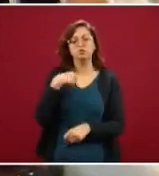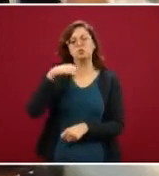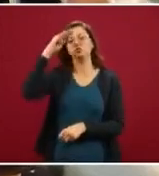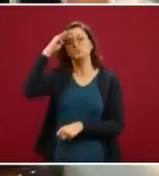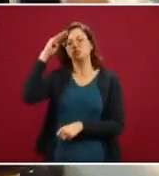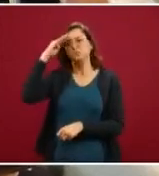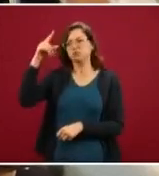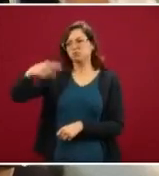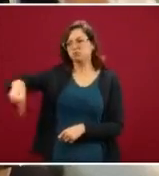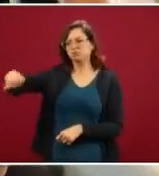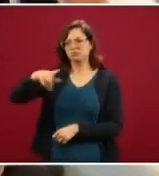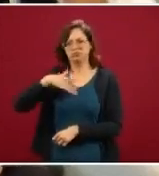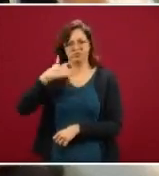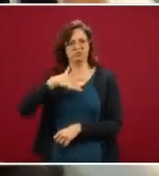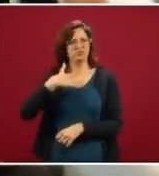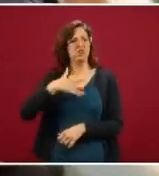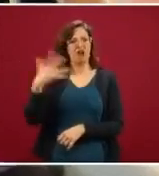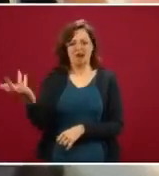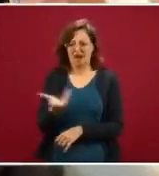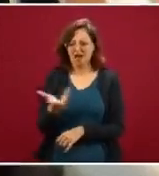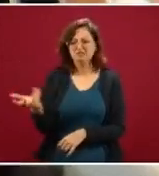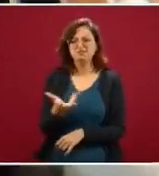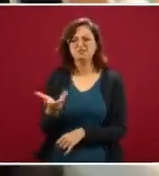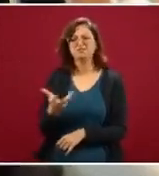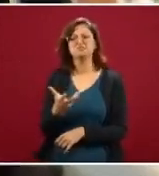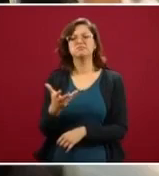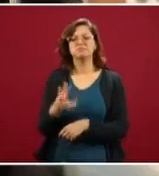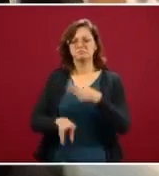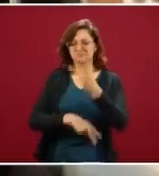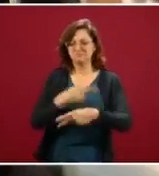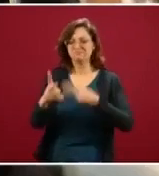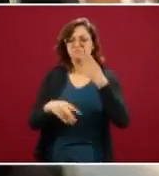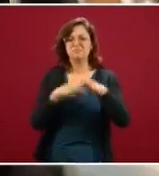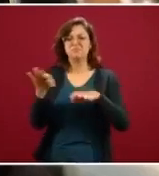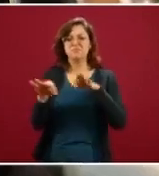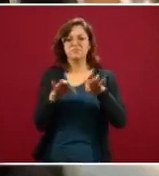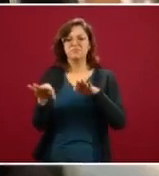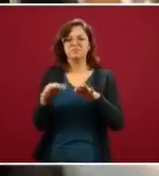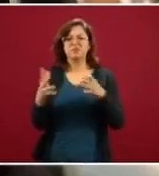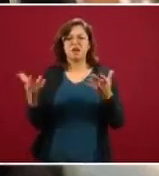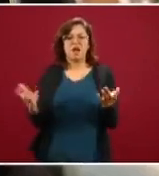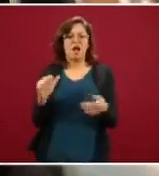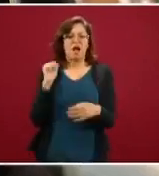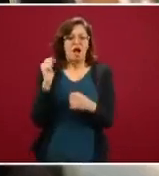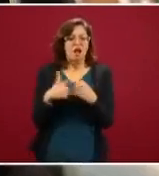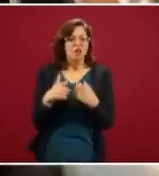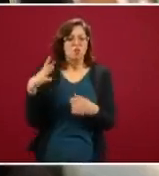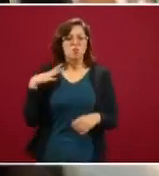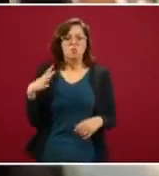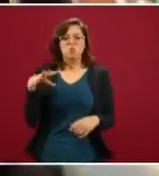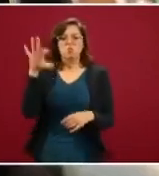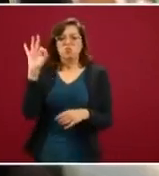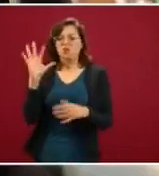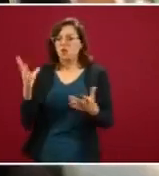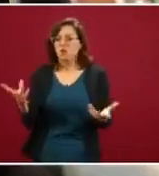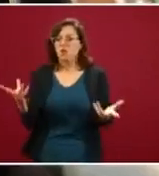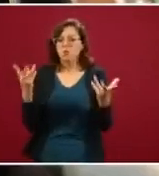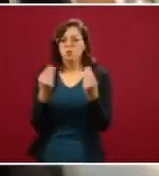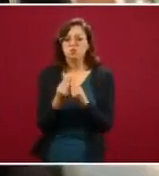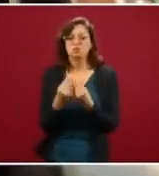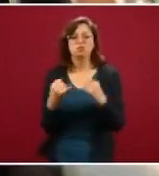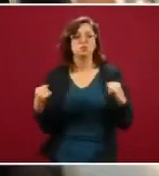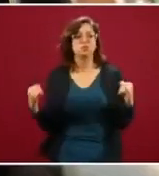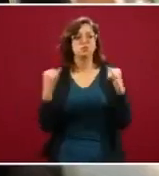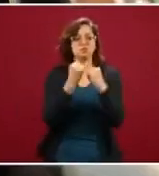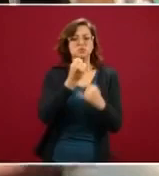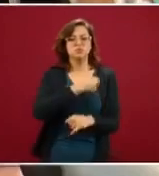manifiestan decir, hagamos algo, vayamos a trabajar. ¿Por qué no hacer incluso un voluntariado de trabajo con las instituciones de